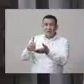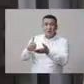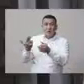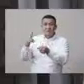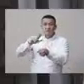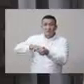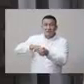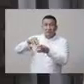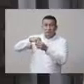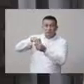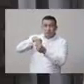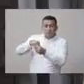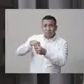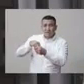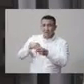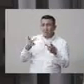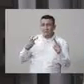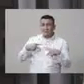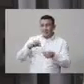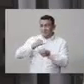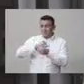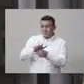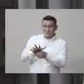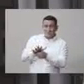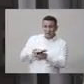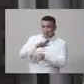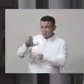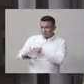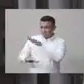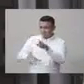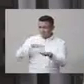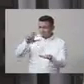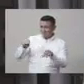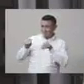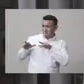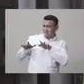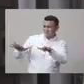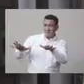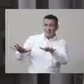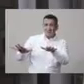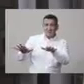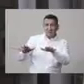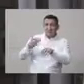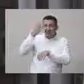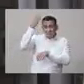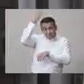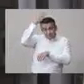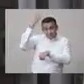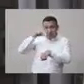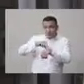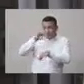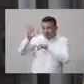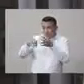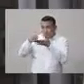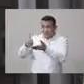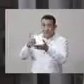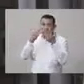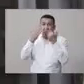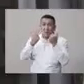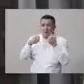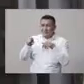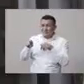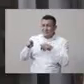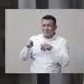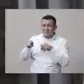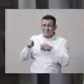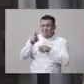-hospitalaria. Reflexionemos. Si cada uno de nosotros nos cuidamos, lavamos las